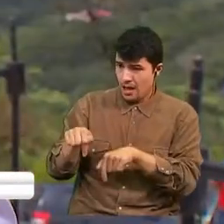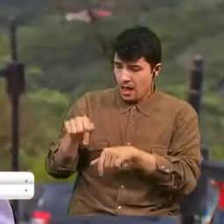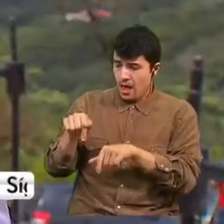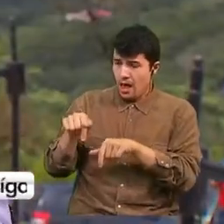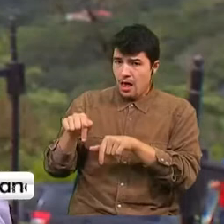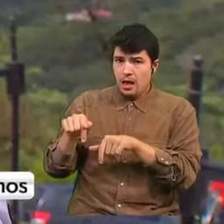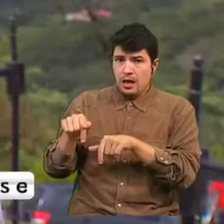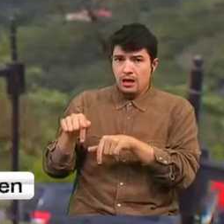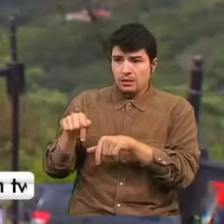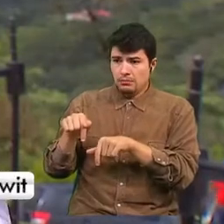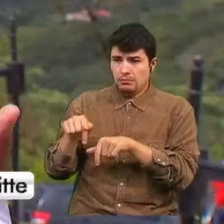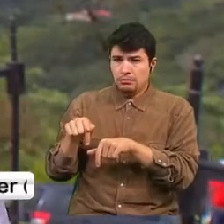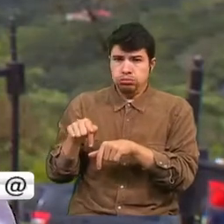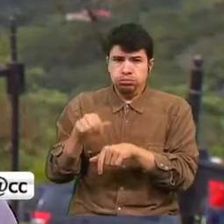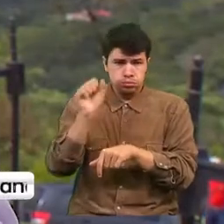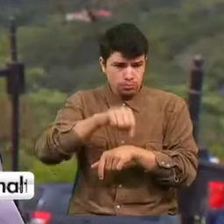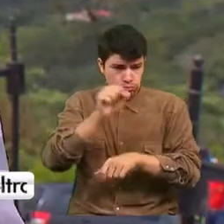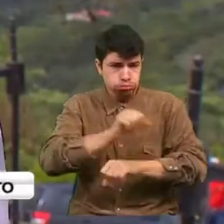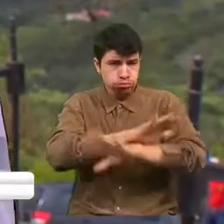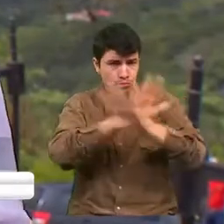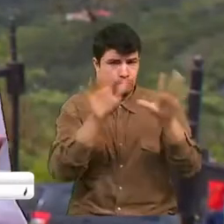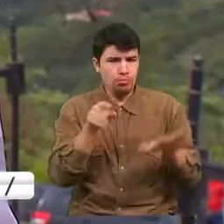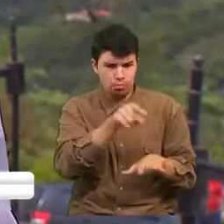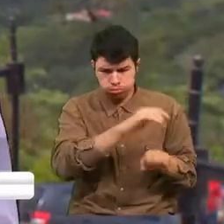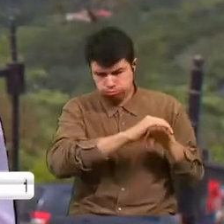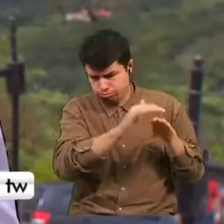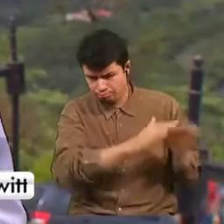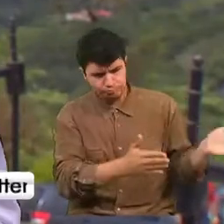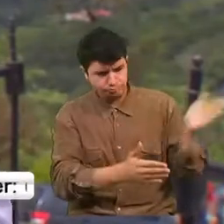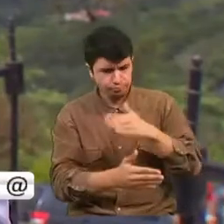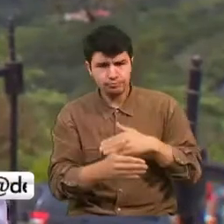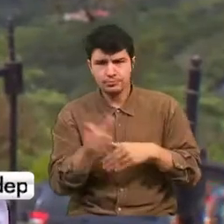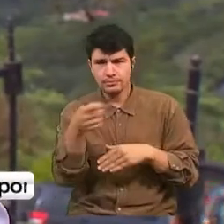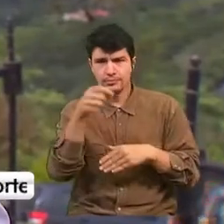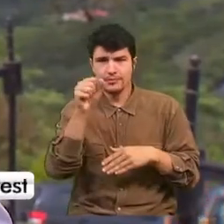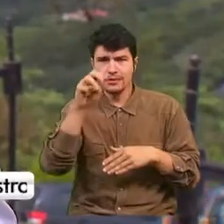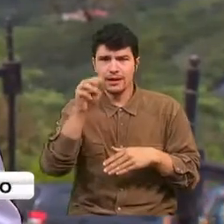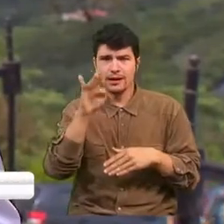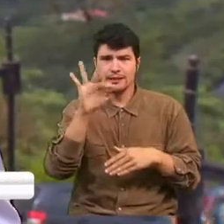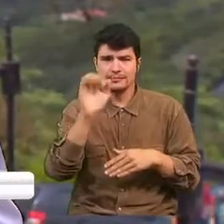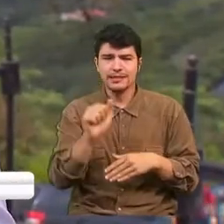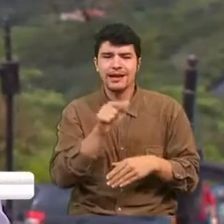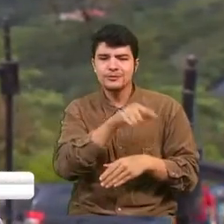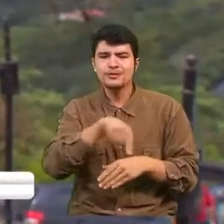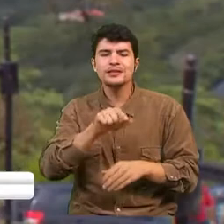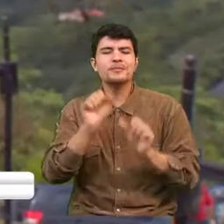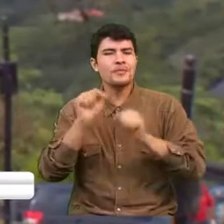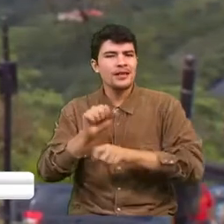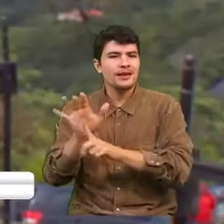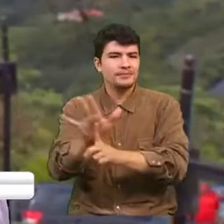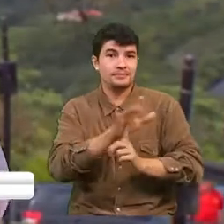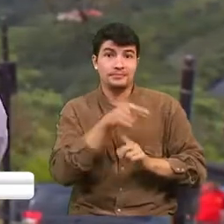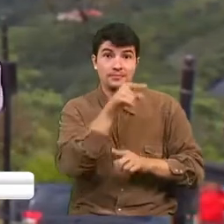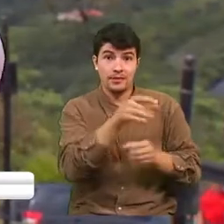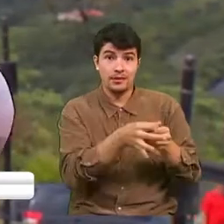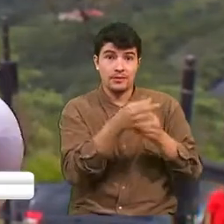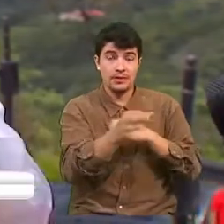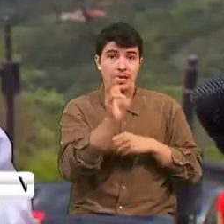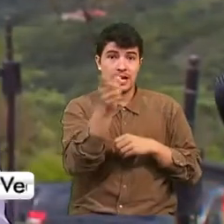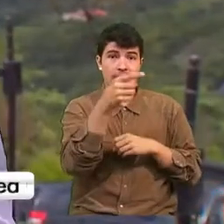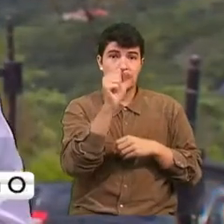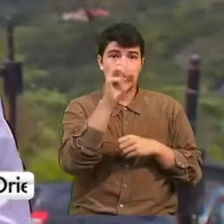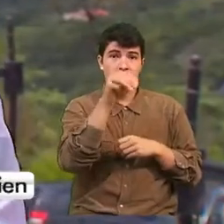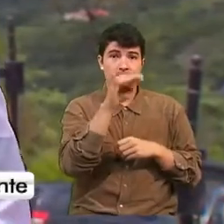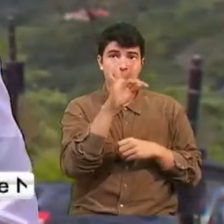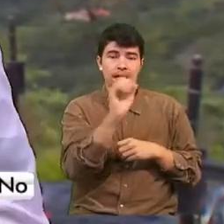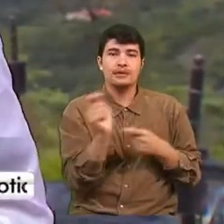además para que conozcan otros atractivos paisajísticos y turísticos que tiene el municipio de Gambita, ya que este es un municipio limítrofe